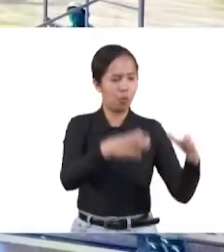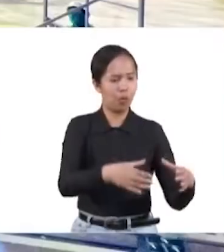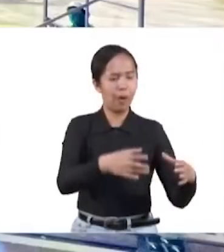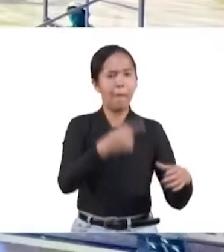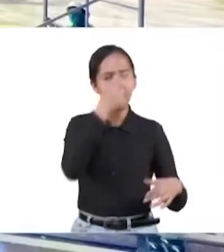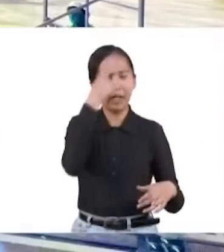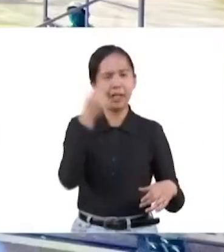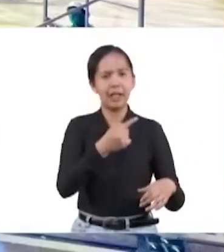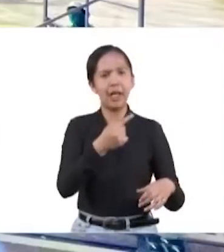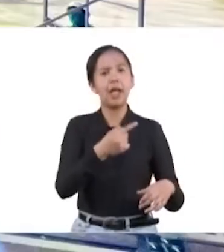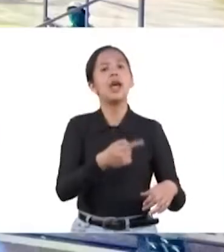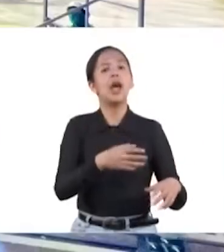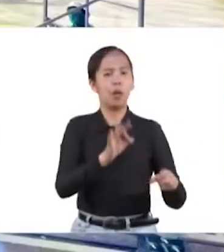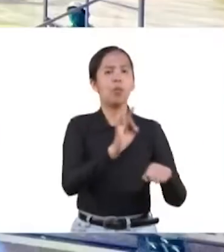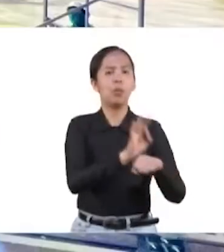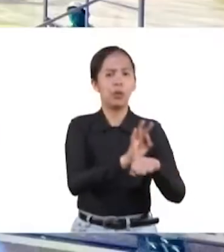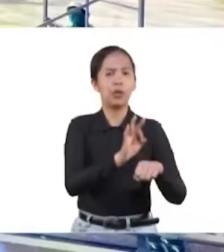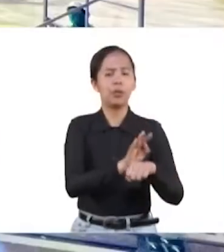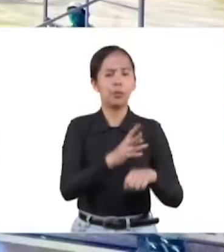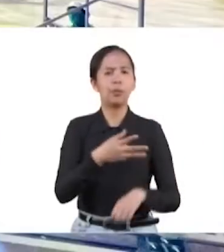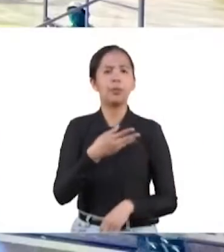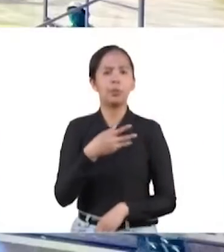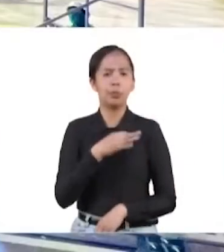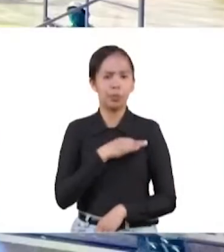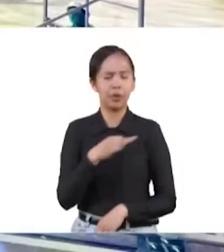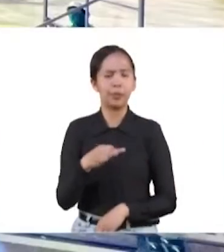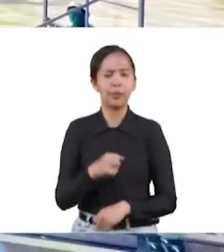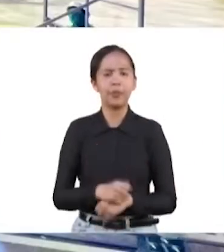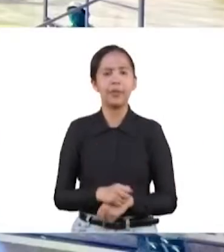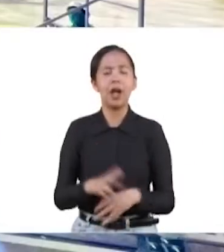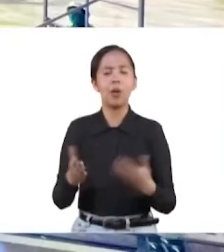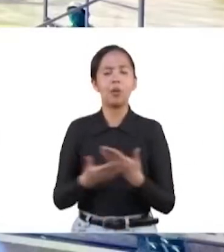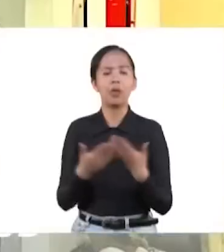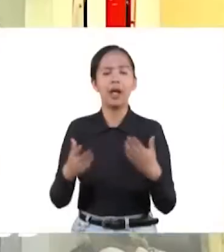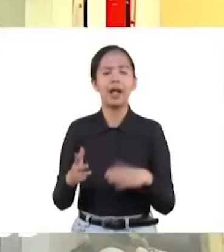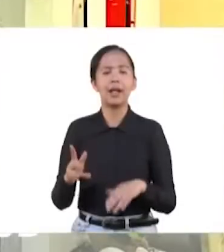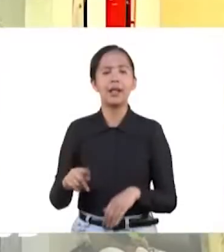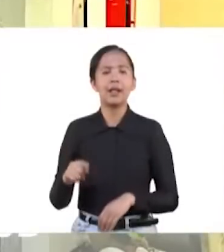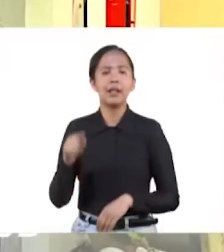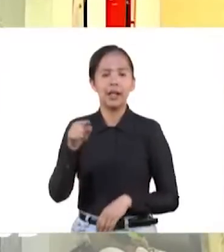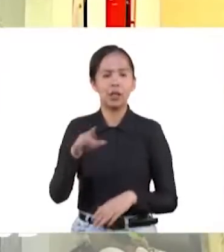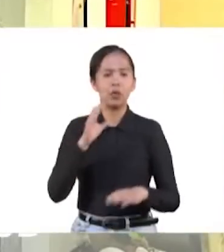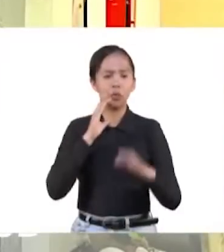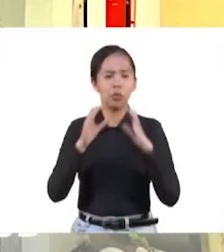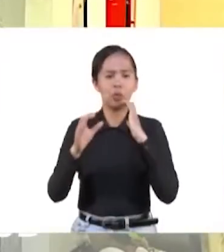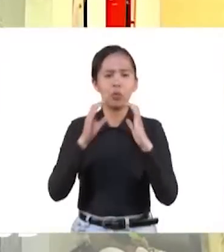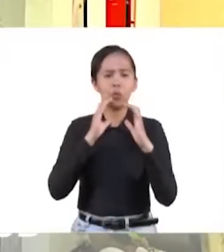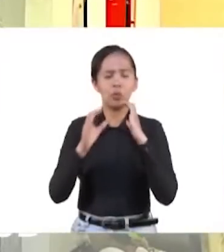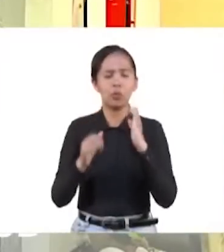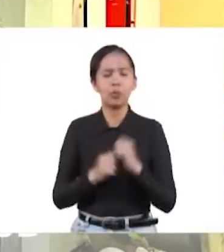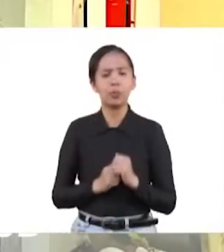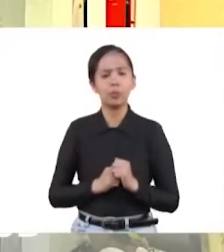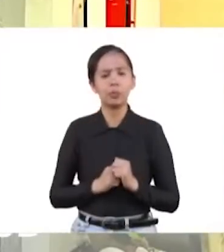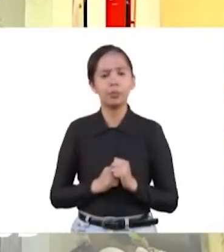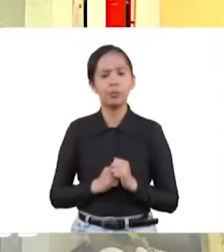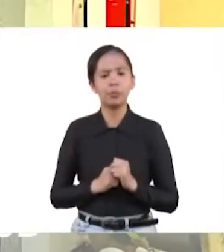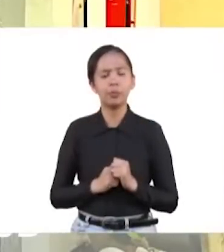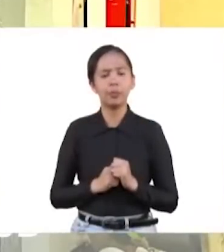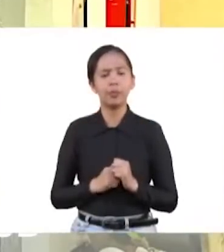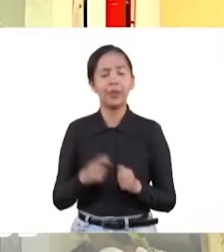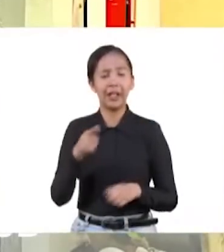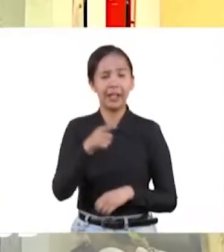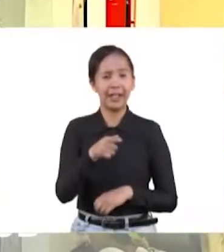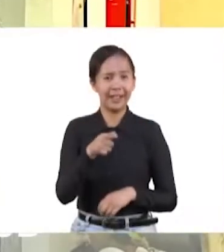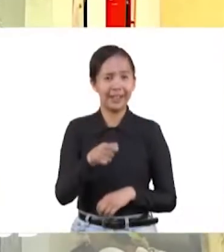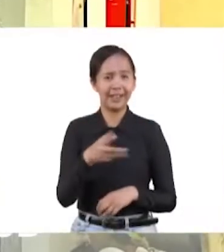el equipamiento requerido. Sistema de telecomunicaciones. En cuanto a este sistema, cabe señalar que